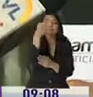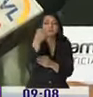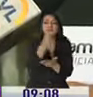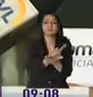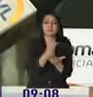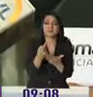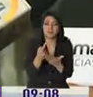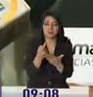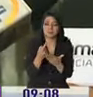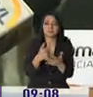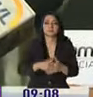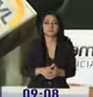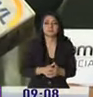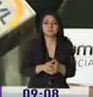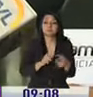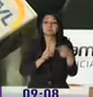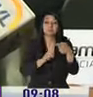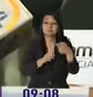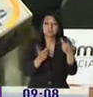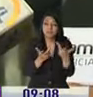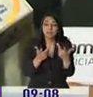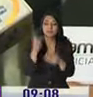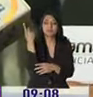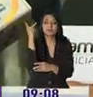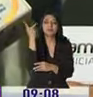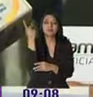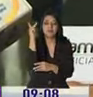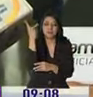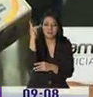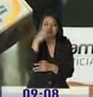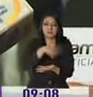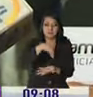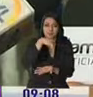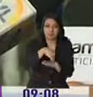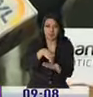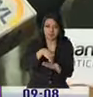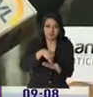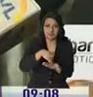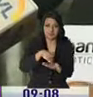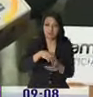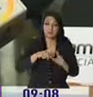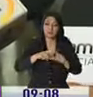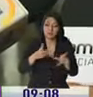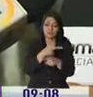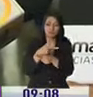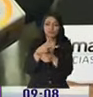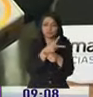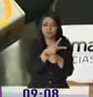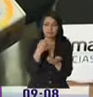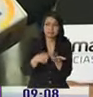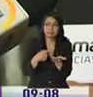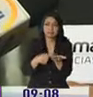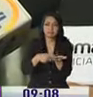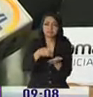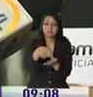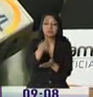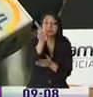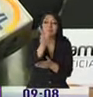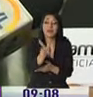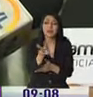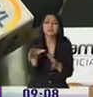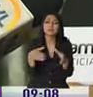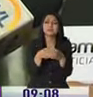primero será justamente en Pedernales, en Manabí. Pero por supuesto el CAL sesionará también este día viernes y